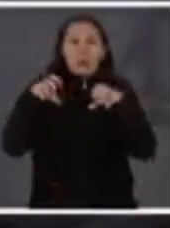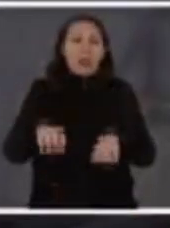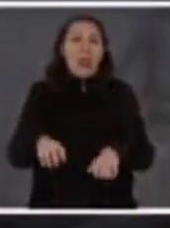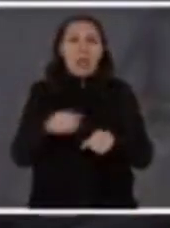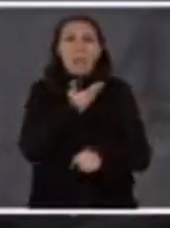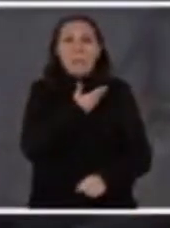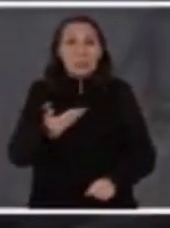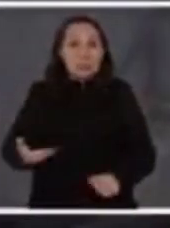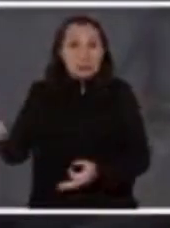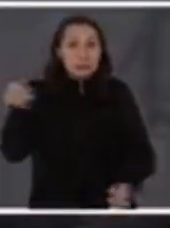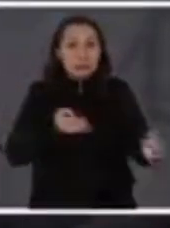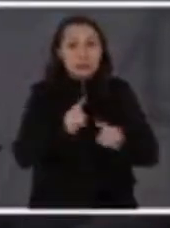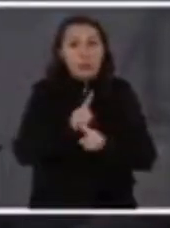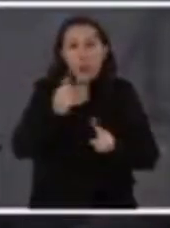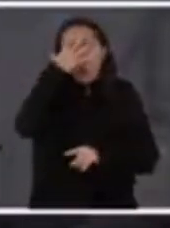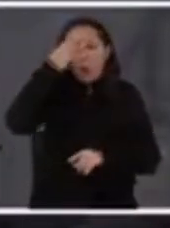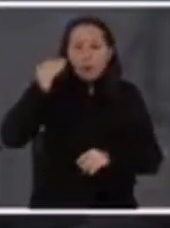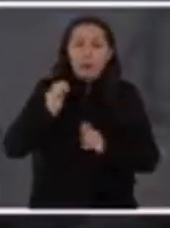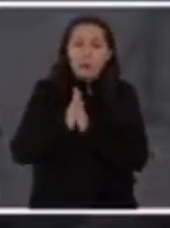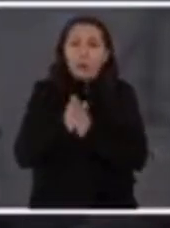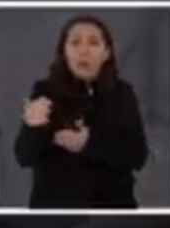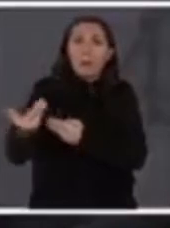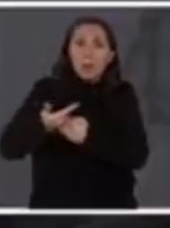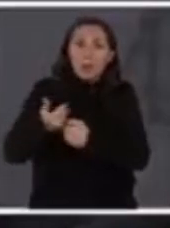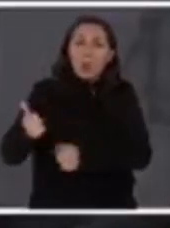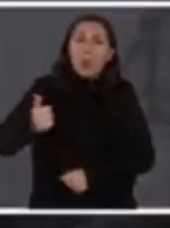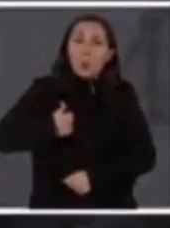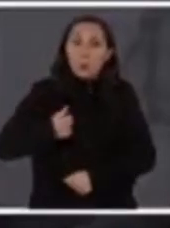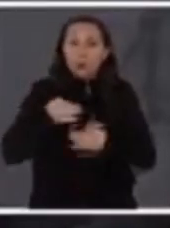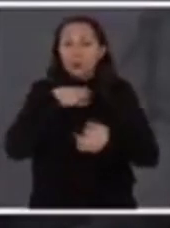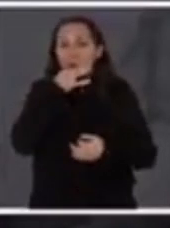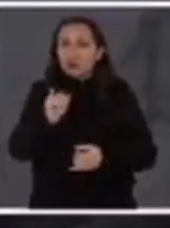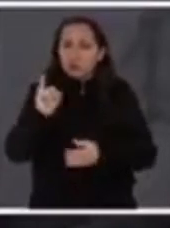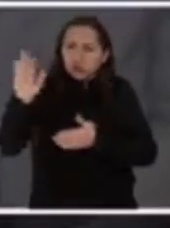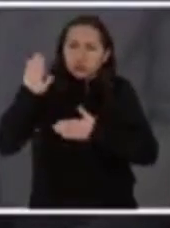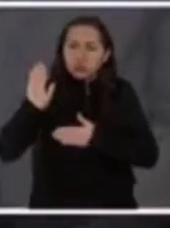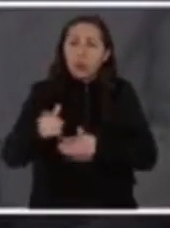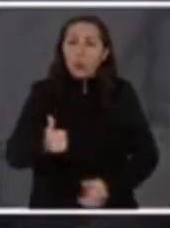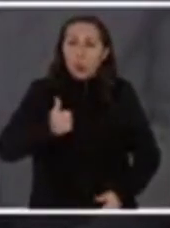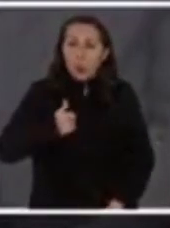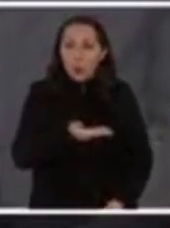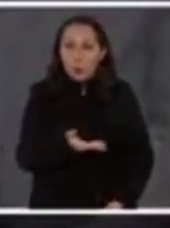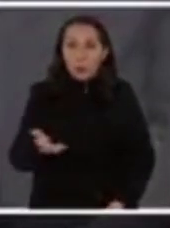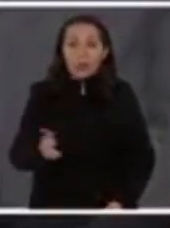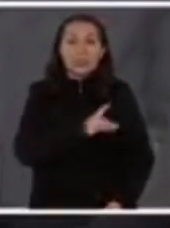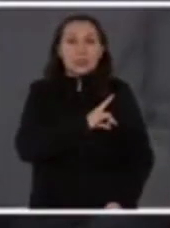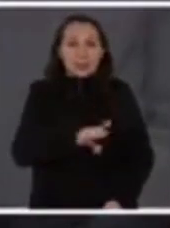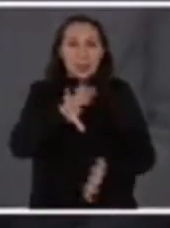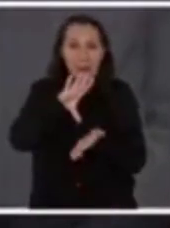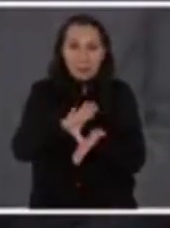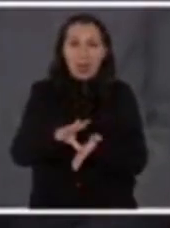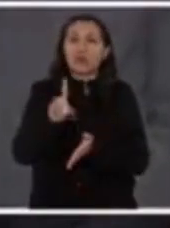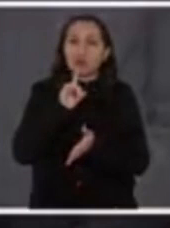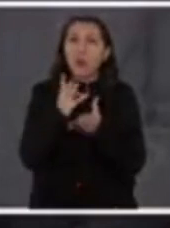o presidente, es que no nos olvidemos, que les cumplamos. Y quiero acá decirles que les vamos a cumplir. Chile es un país que ha